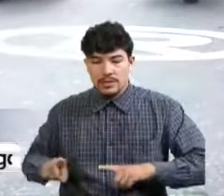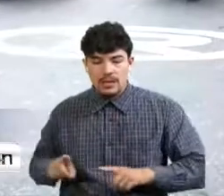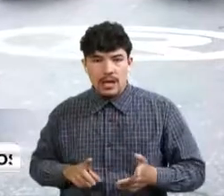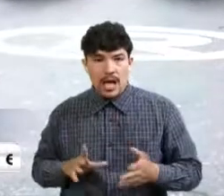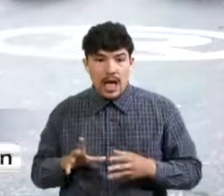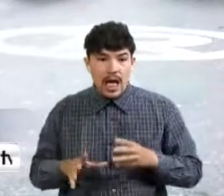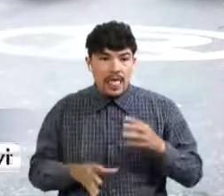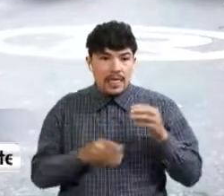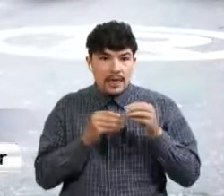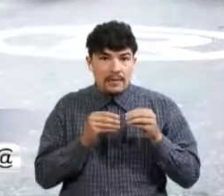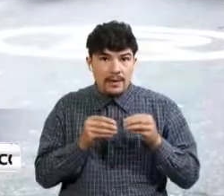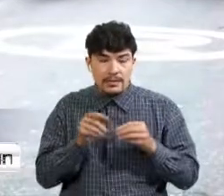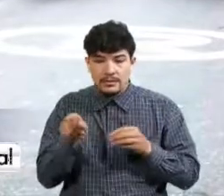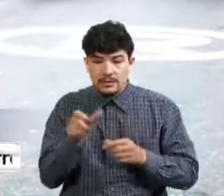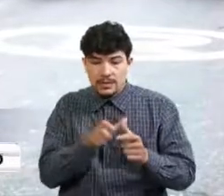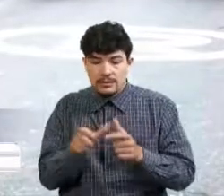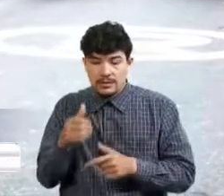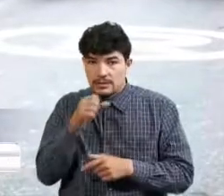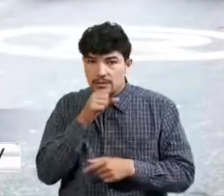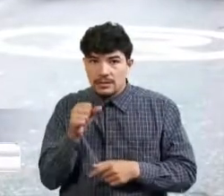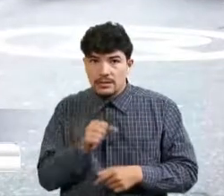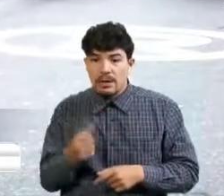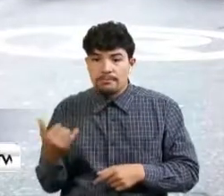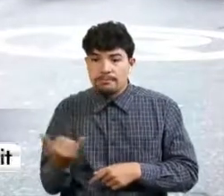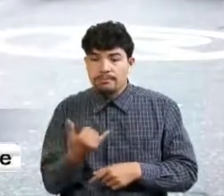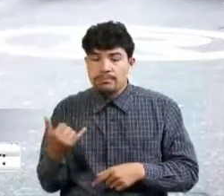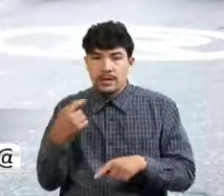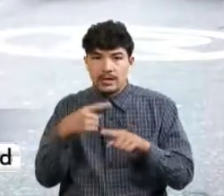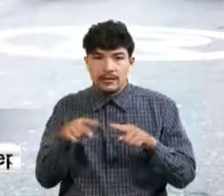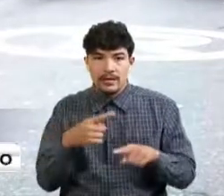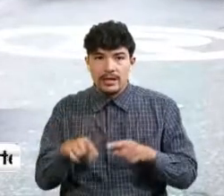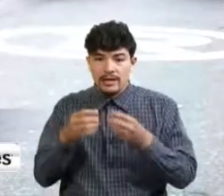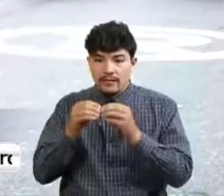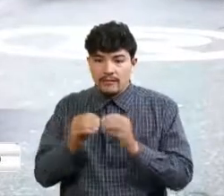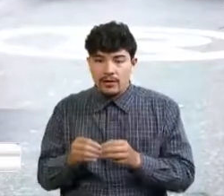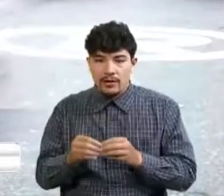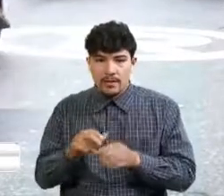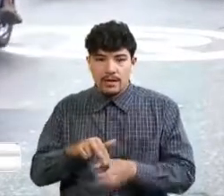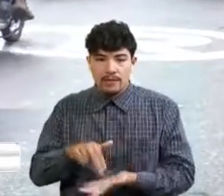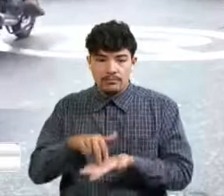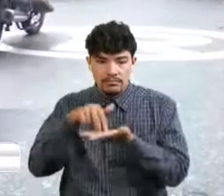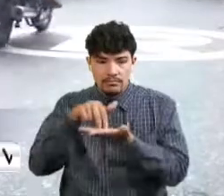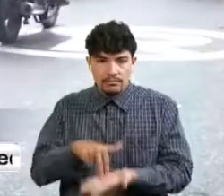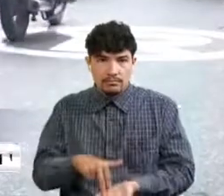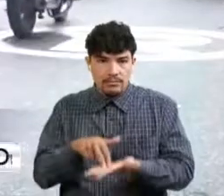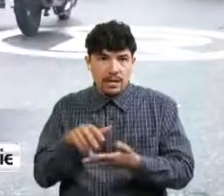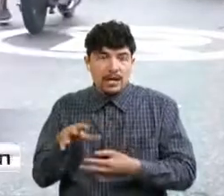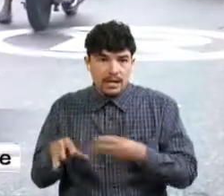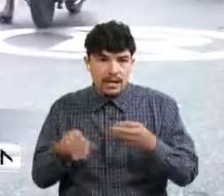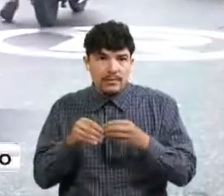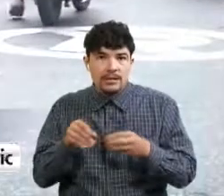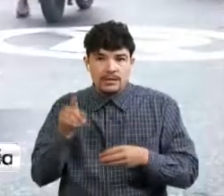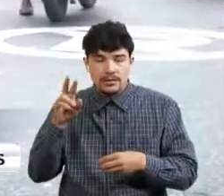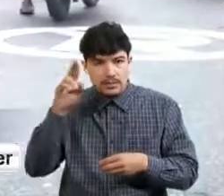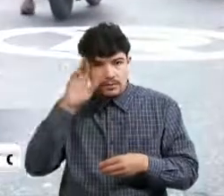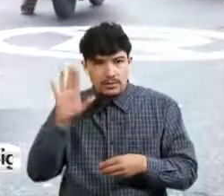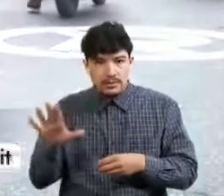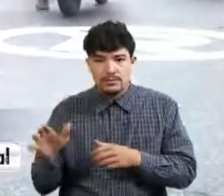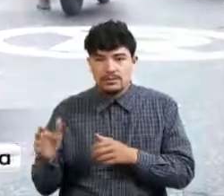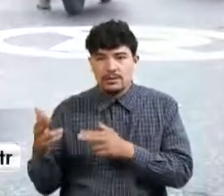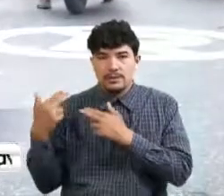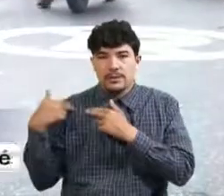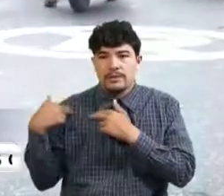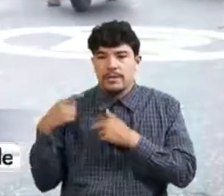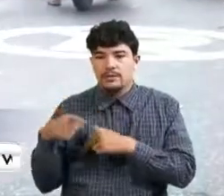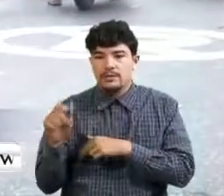además que para personas mayores existen otros medios diferentes a la escalera eléctrica lo que conlleva una responsabilidad directa